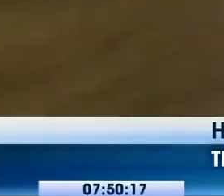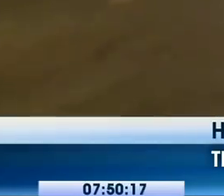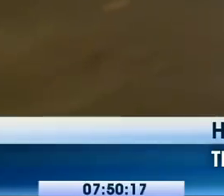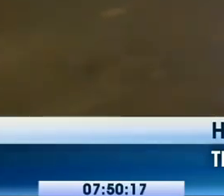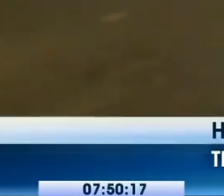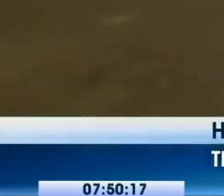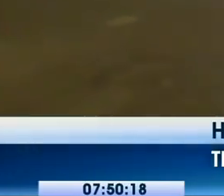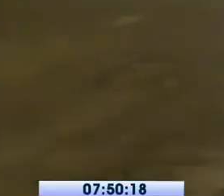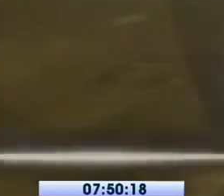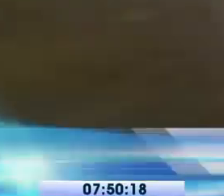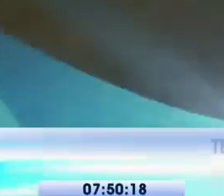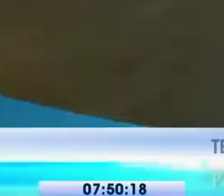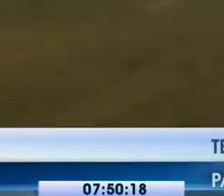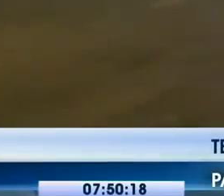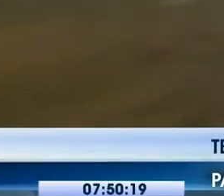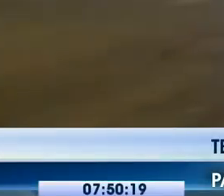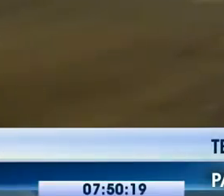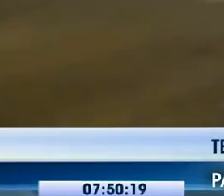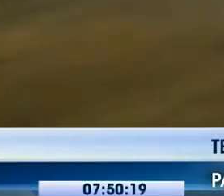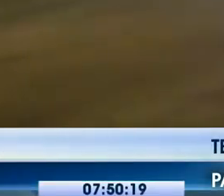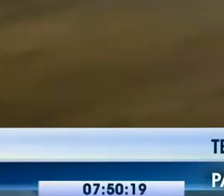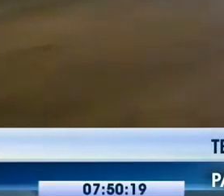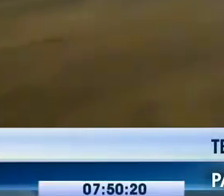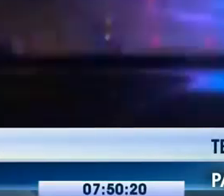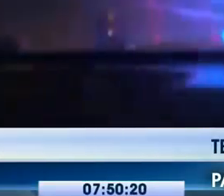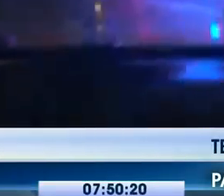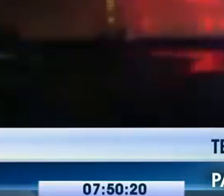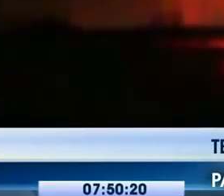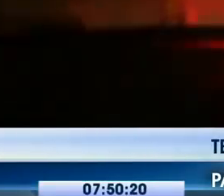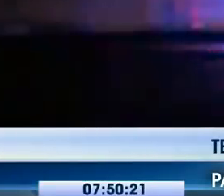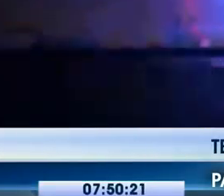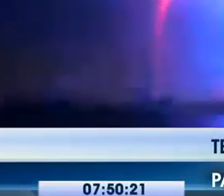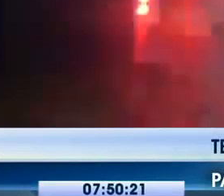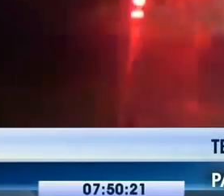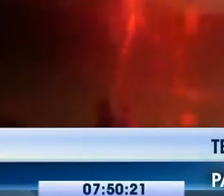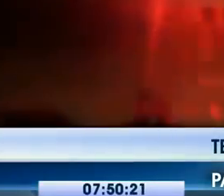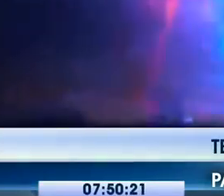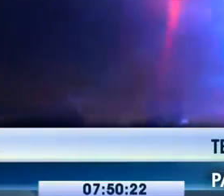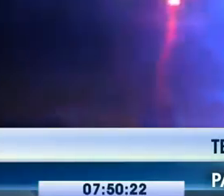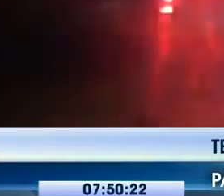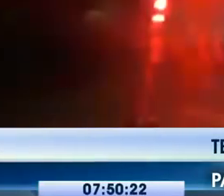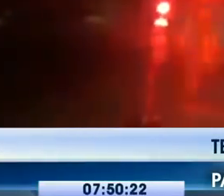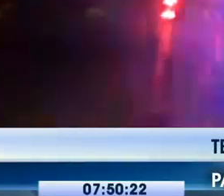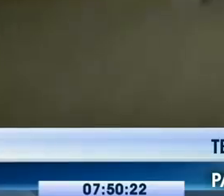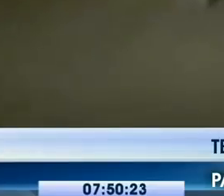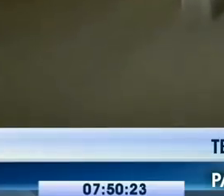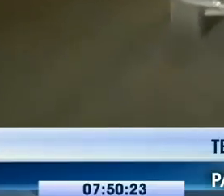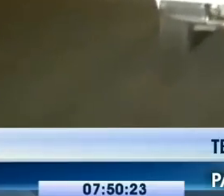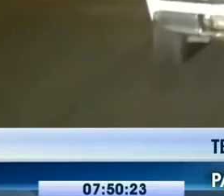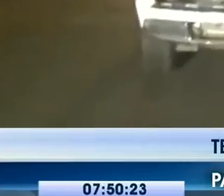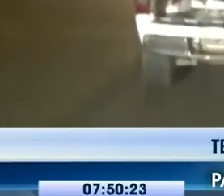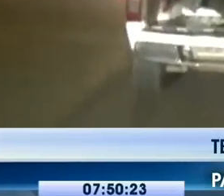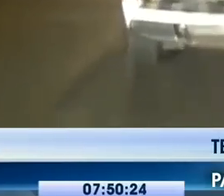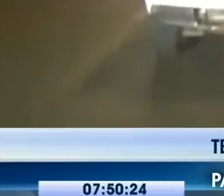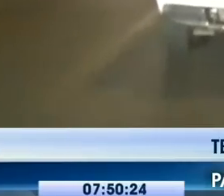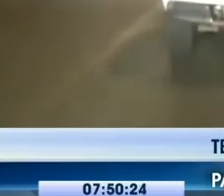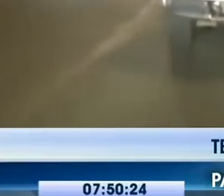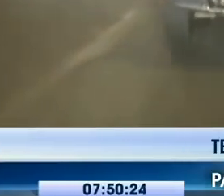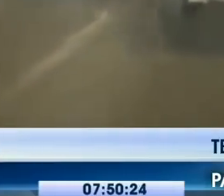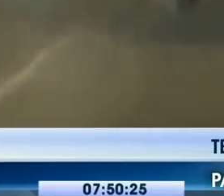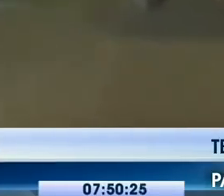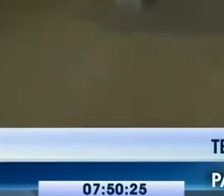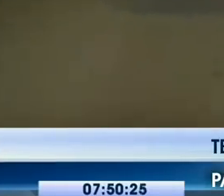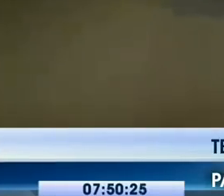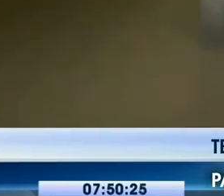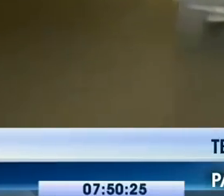a alguien, ¿cómo te explico? Al policía le digo, señor policía, le digo, por favor, le digo, ayúdeme, ve, no, dice, yo quiero primero la moto, voy a llevarme la moto.